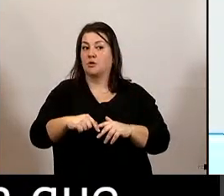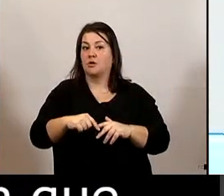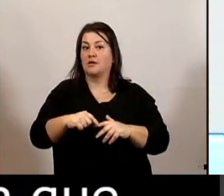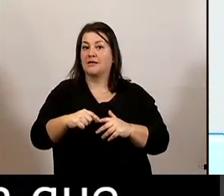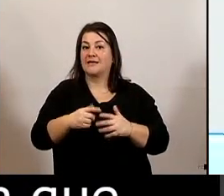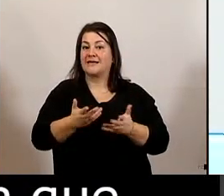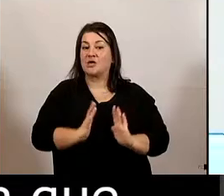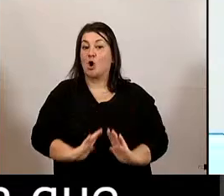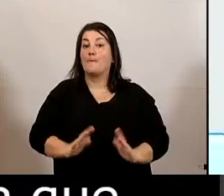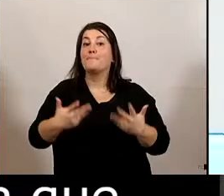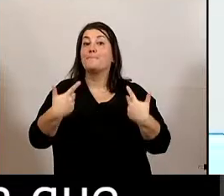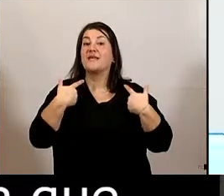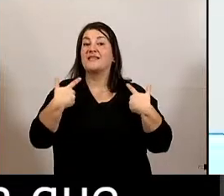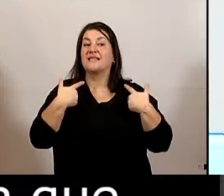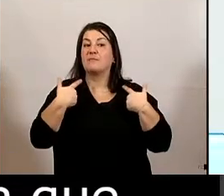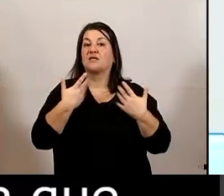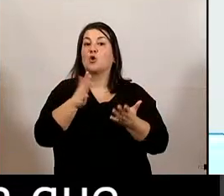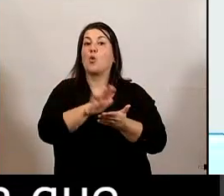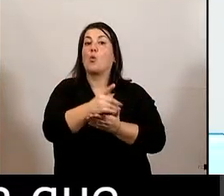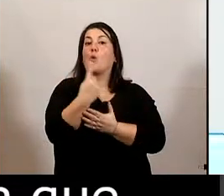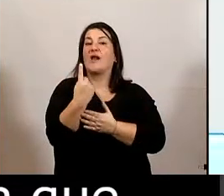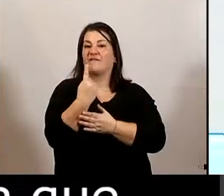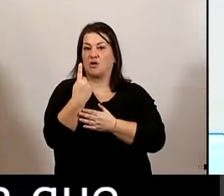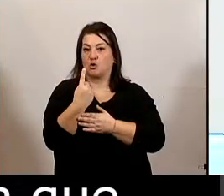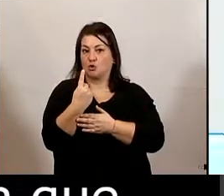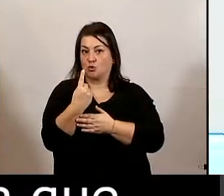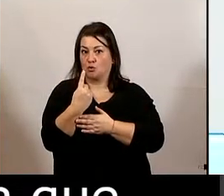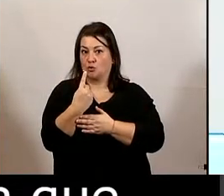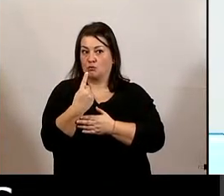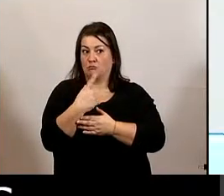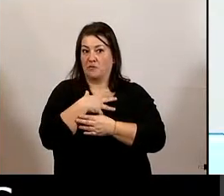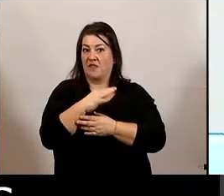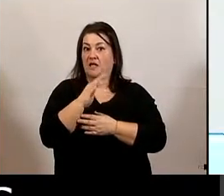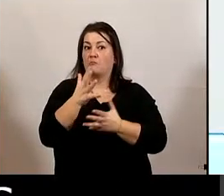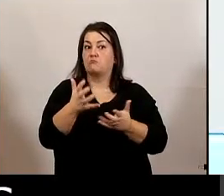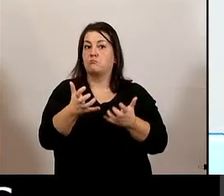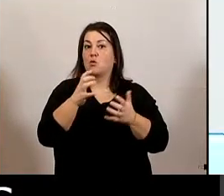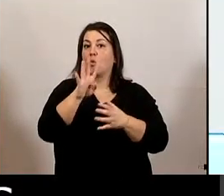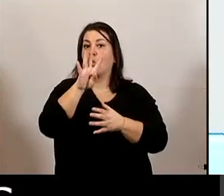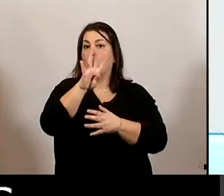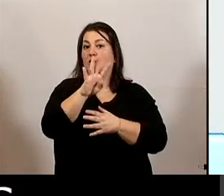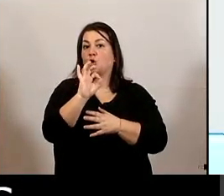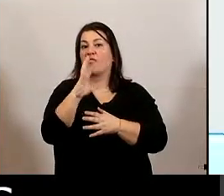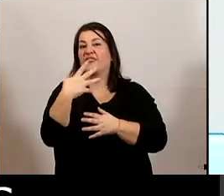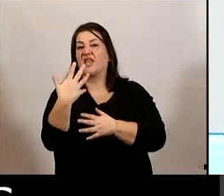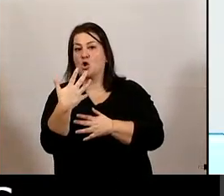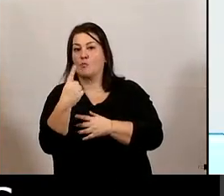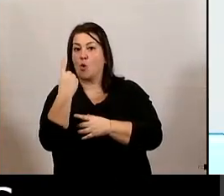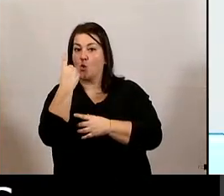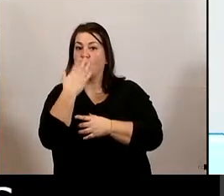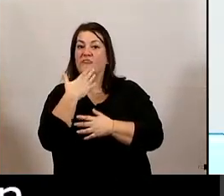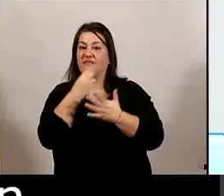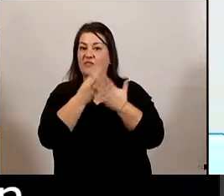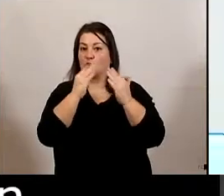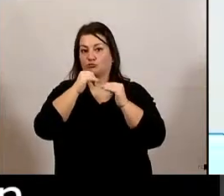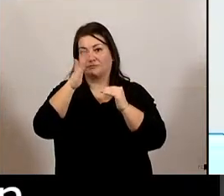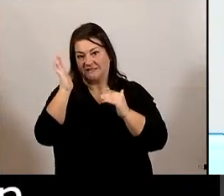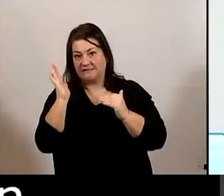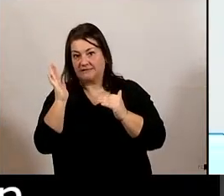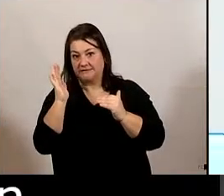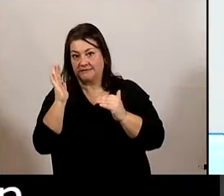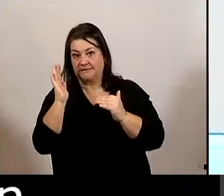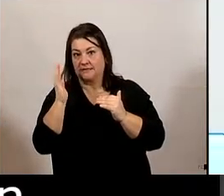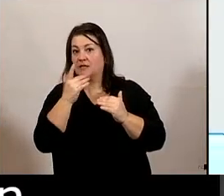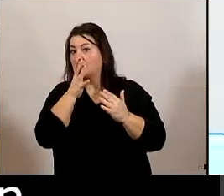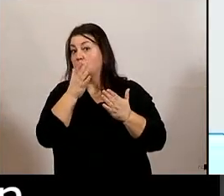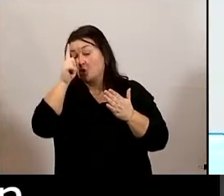hijas víctimas que han quedado huérfanos. De entre ellos podrían beneficiarse 4 o 5 porque uno de ellos es mayor de edad. Y tenemos que ver si está